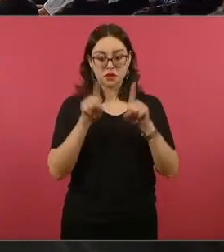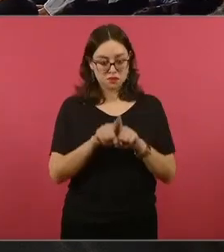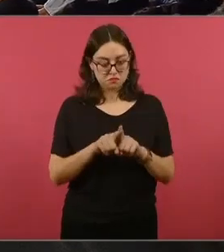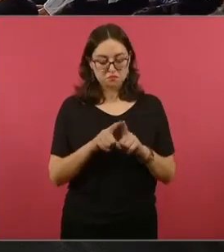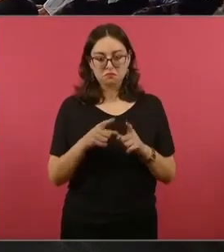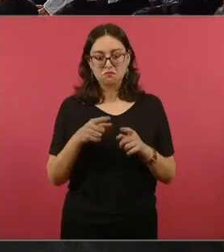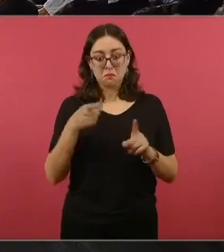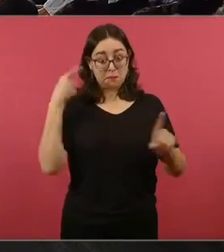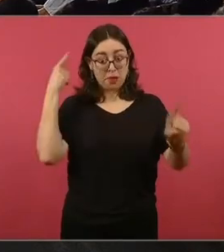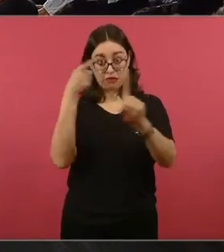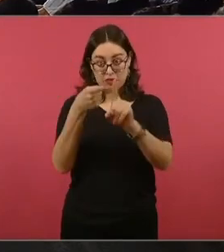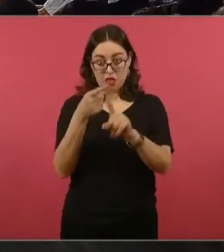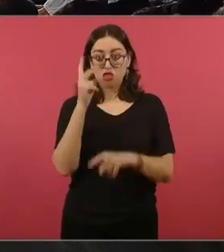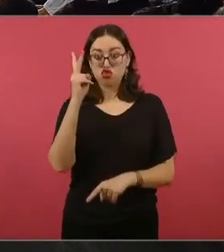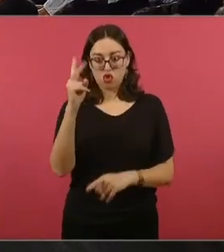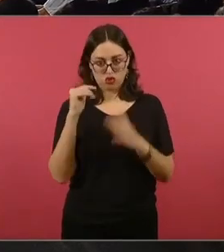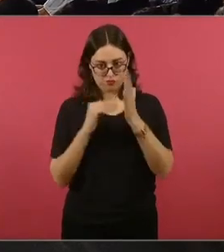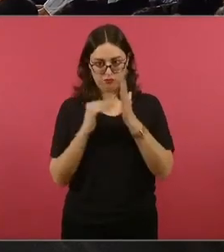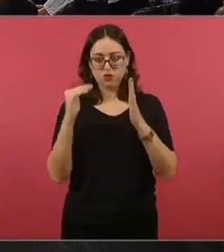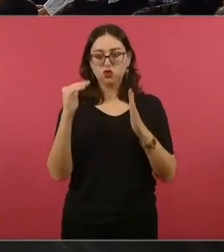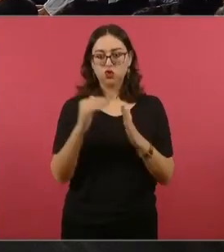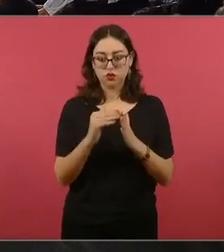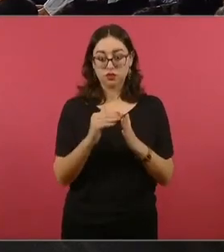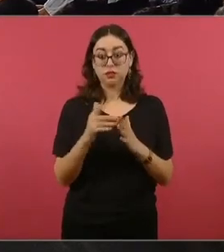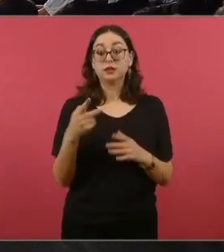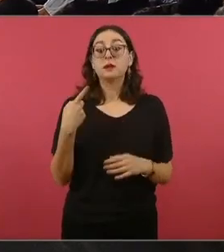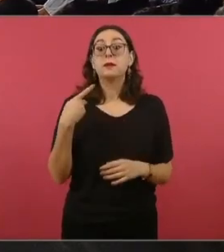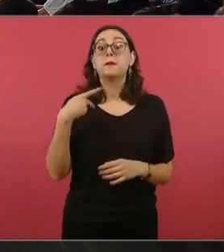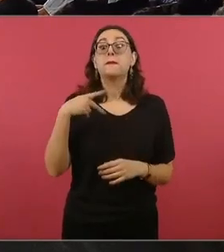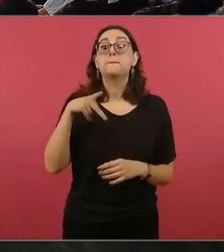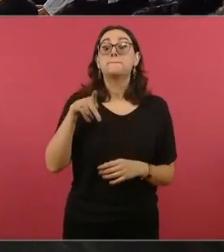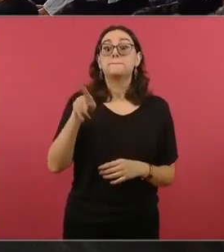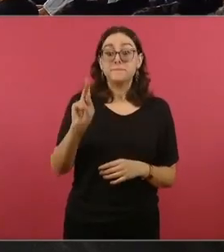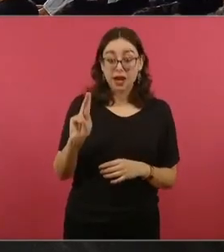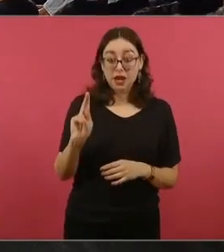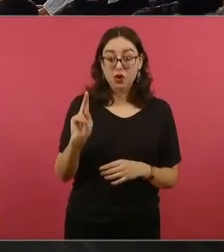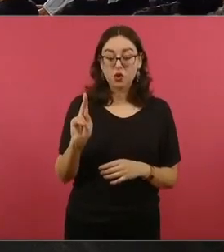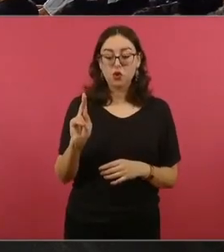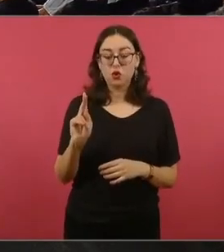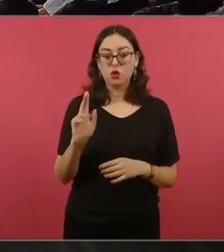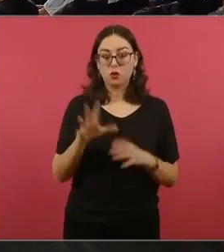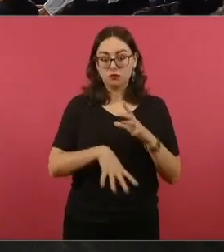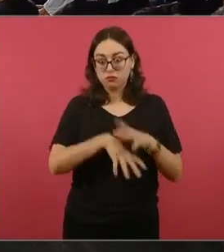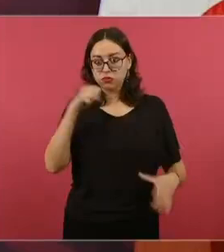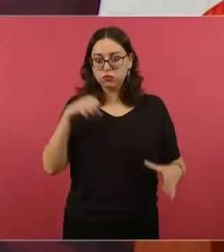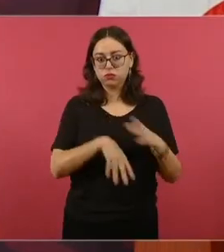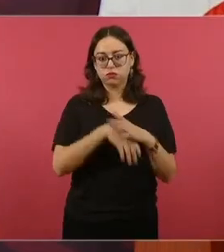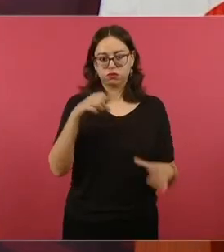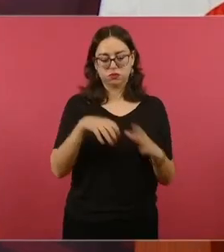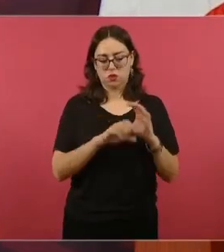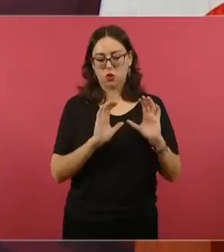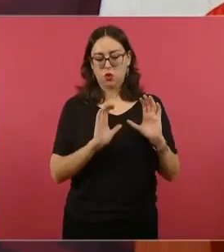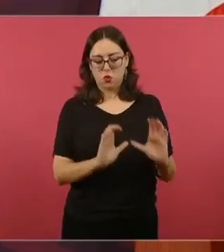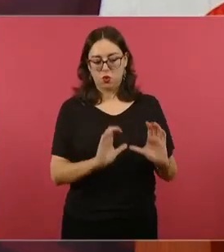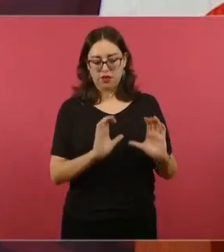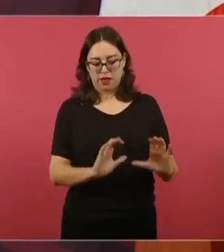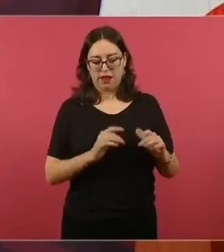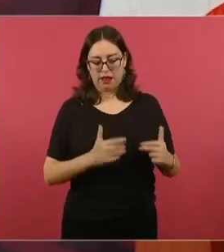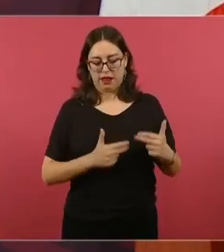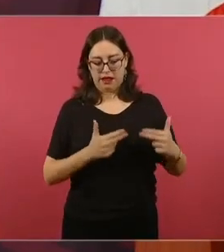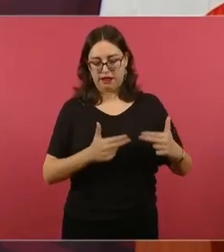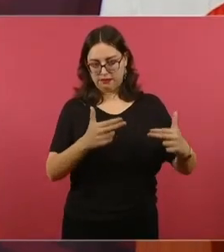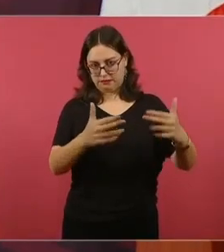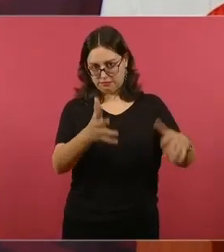Pero es lo que necesitamos para la segunda prioridad que nos propusimos: dejar de comprar las gasolinas